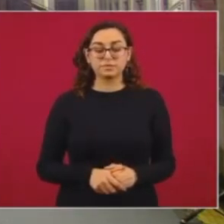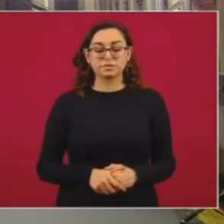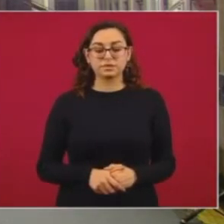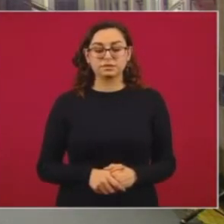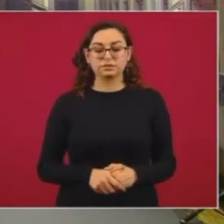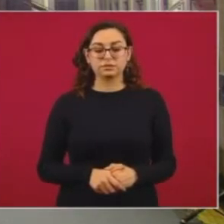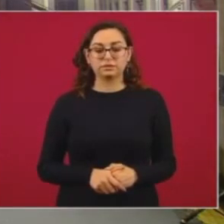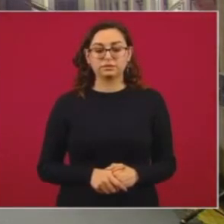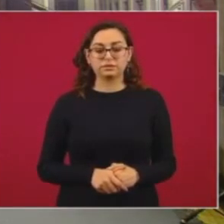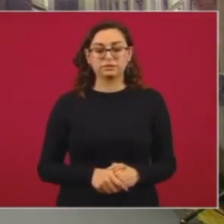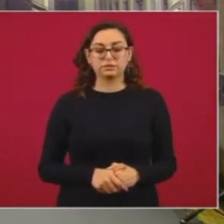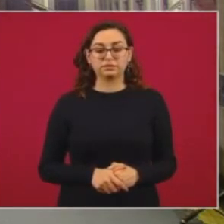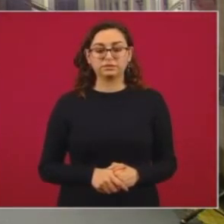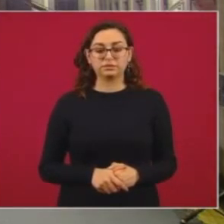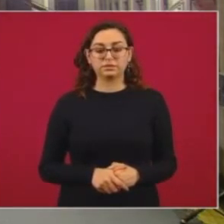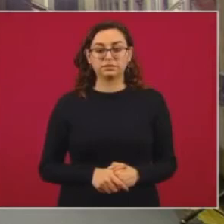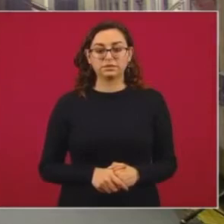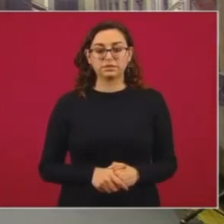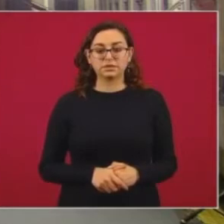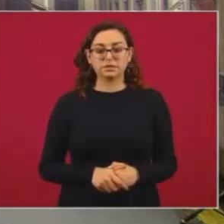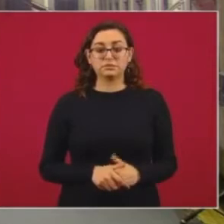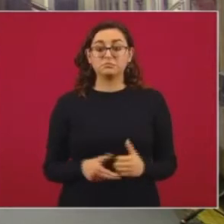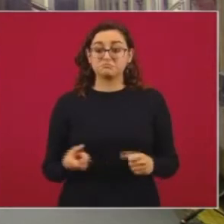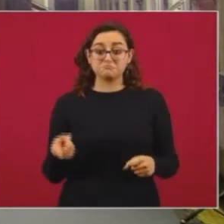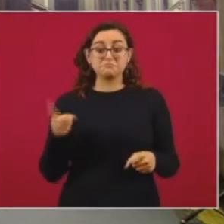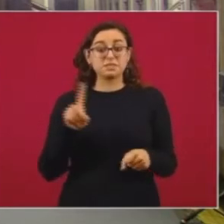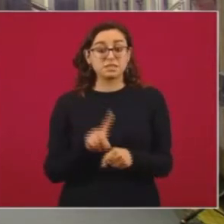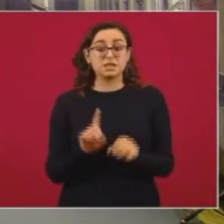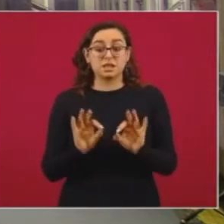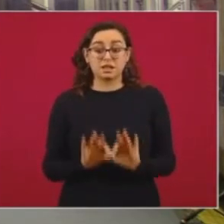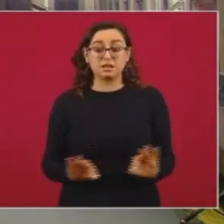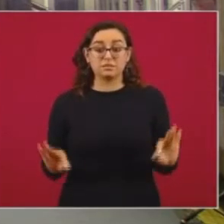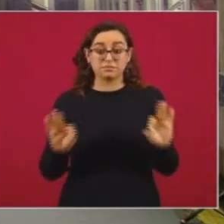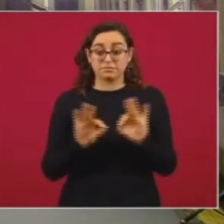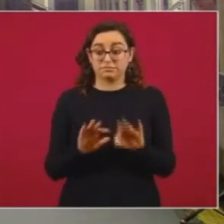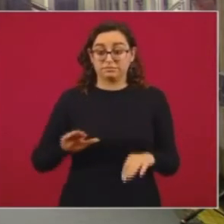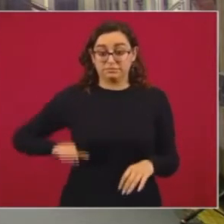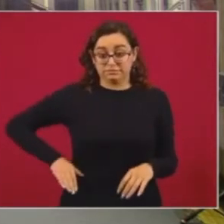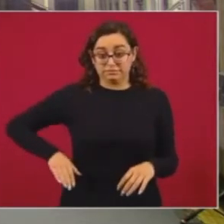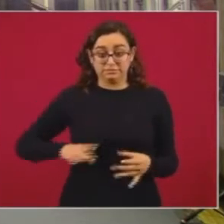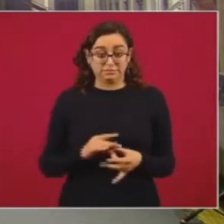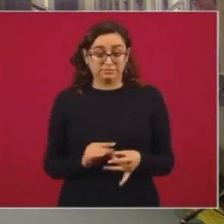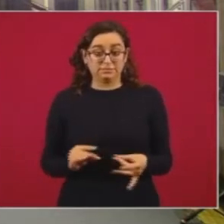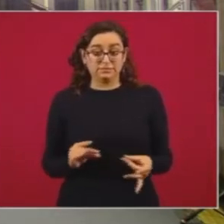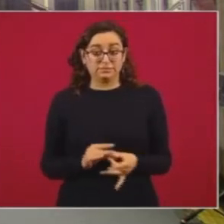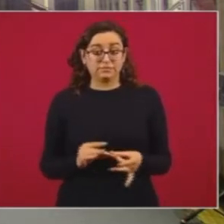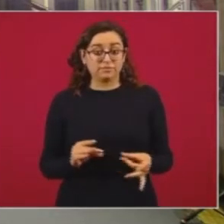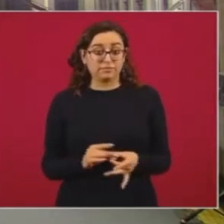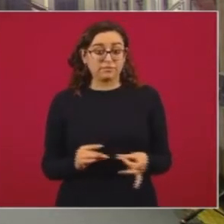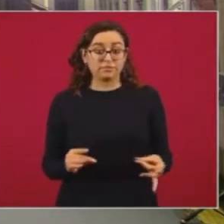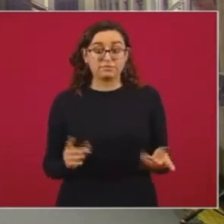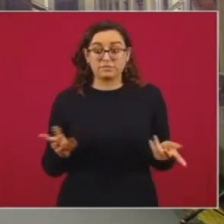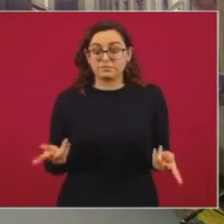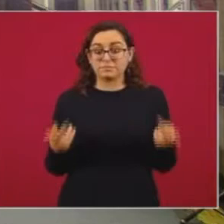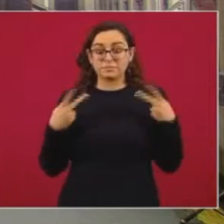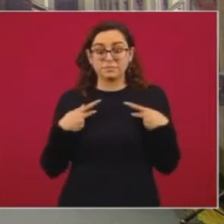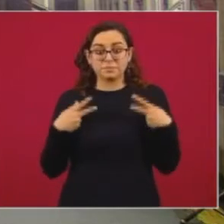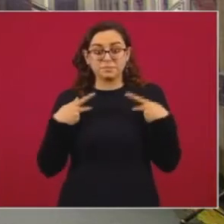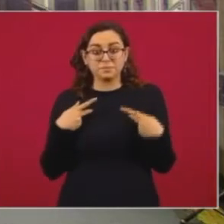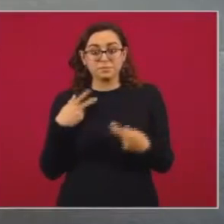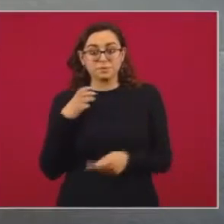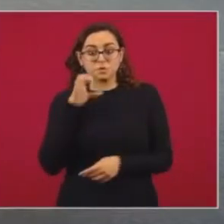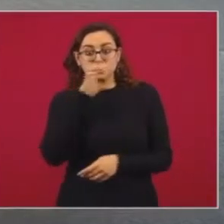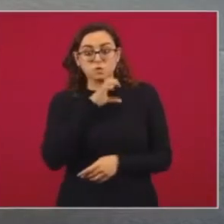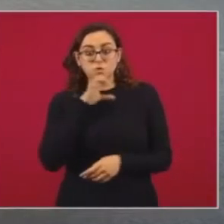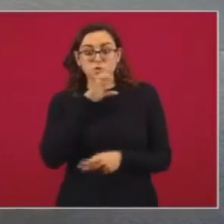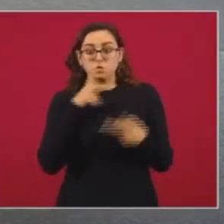Es un día muy importante, como estaba comentando hace un momento. La gente está curiosa, la gente, vamos a hablar del pueblo,